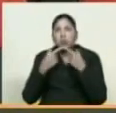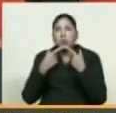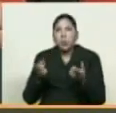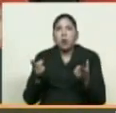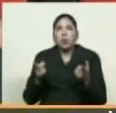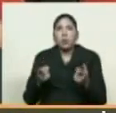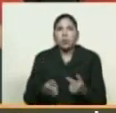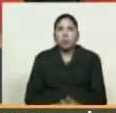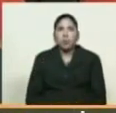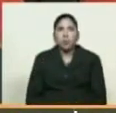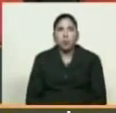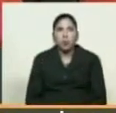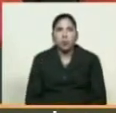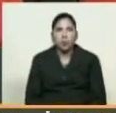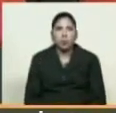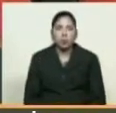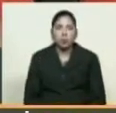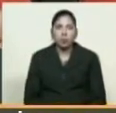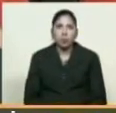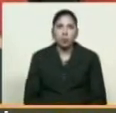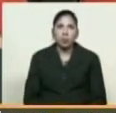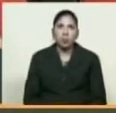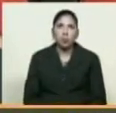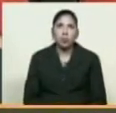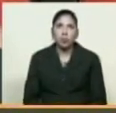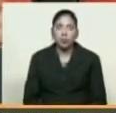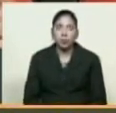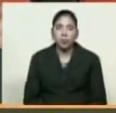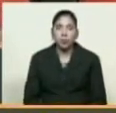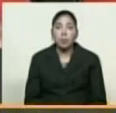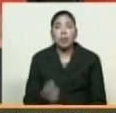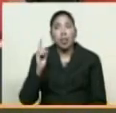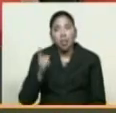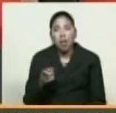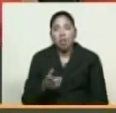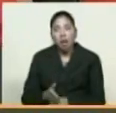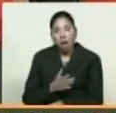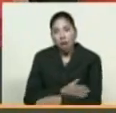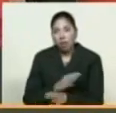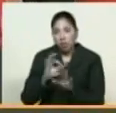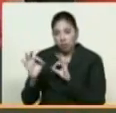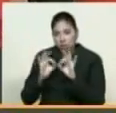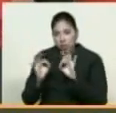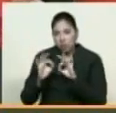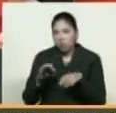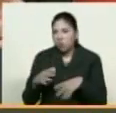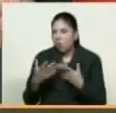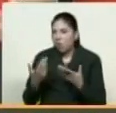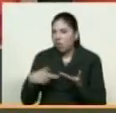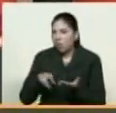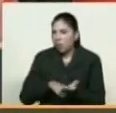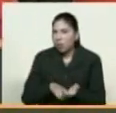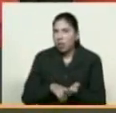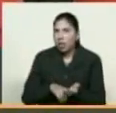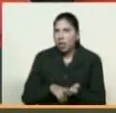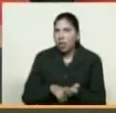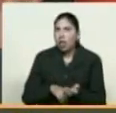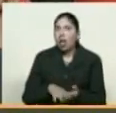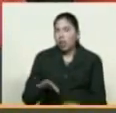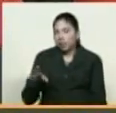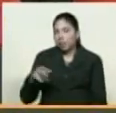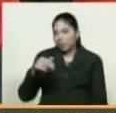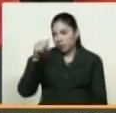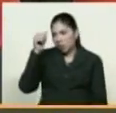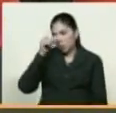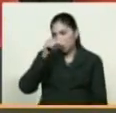mayoría en Venezuela. Ahora le toca, como los malos estudiantes, prepararse, estudiar y reparar. ¿Cuándo que reparan? El domingo. Les